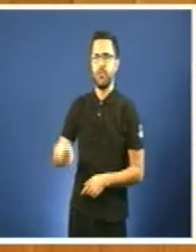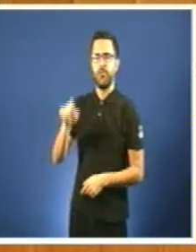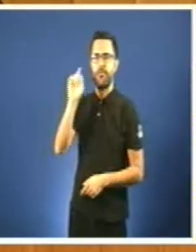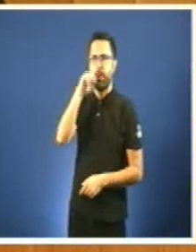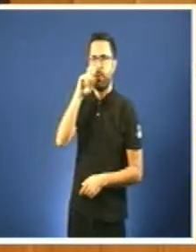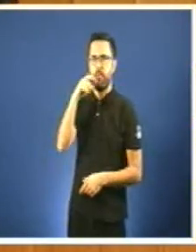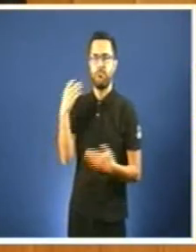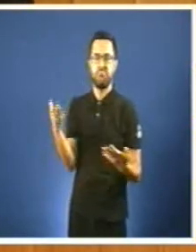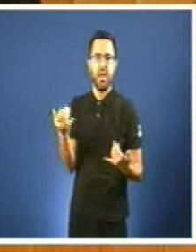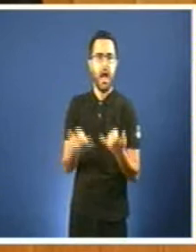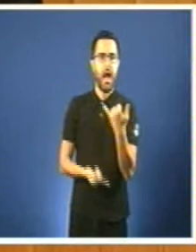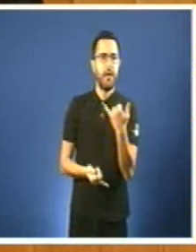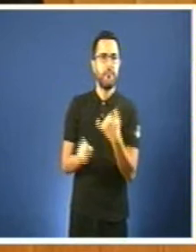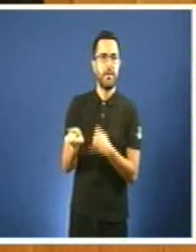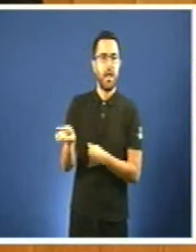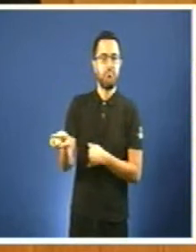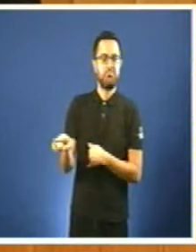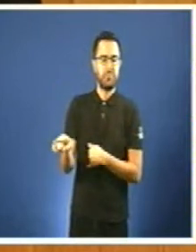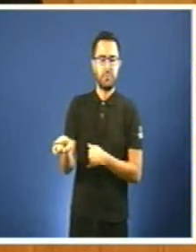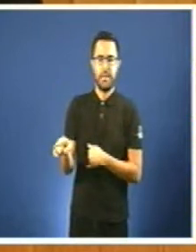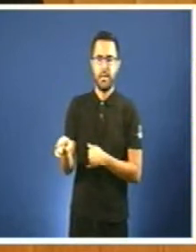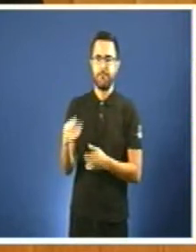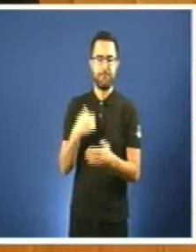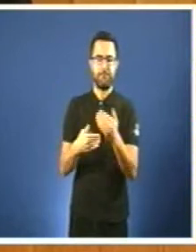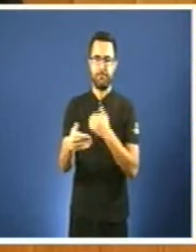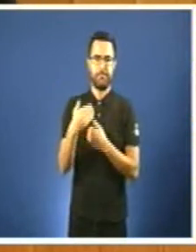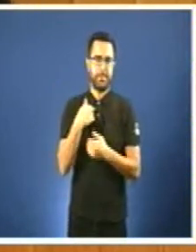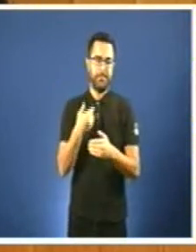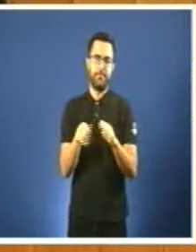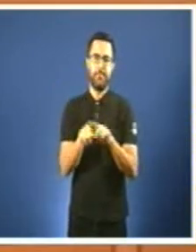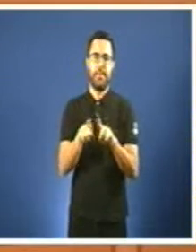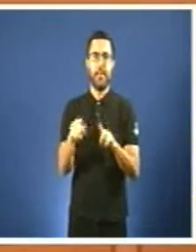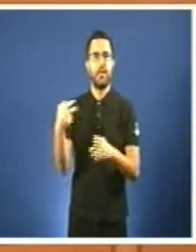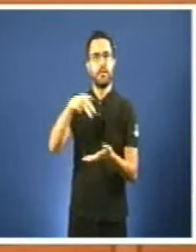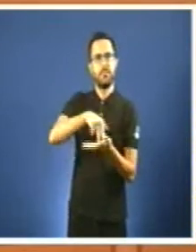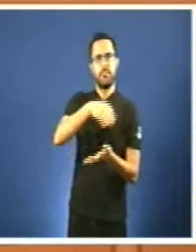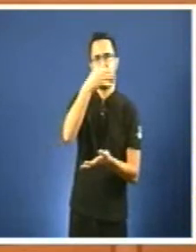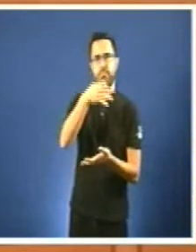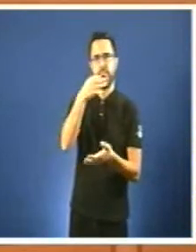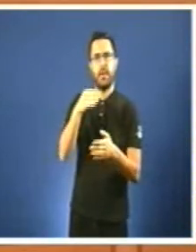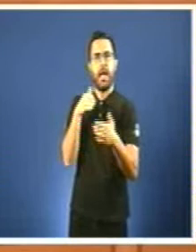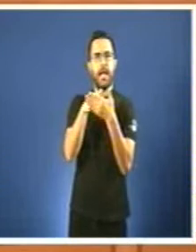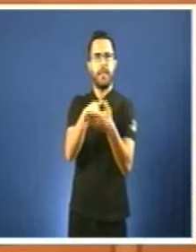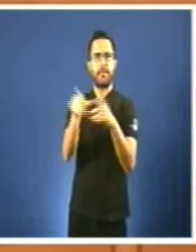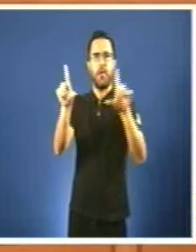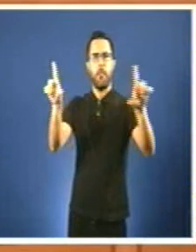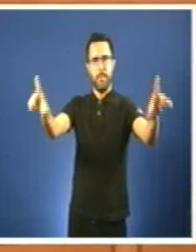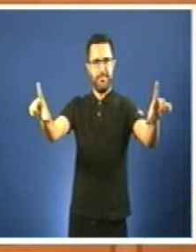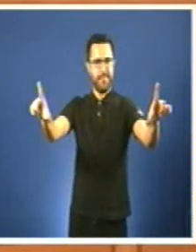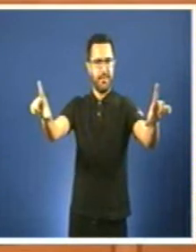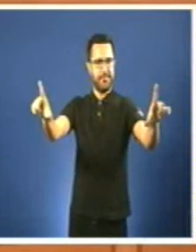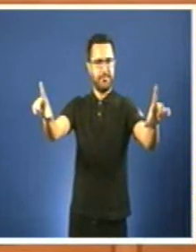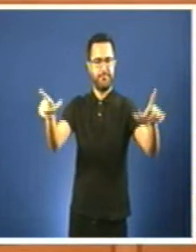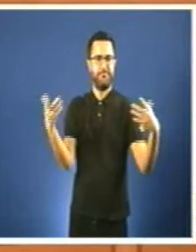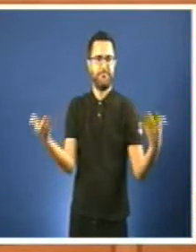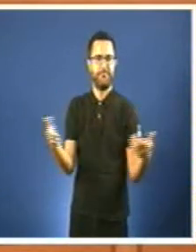comparecendo vostede a través dunha pantalla de plasma. Pouco lle faltou. Vetan que poidamos presentar